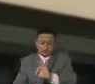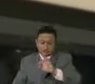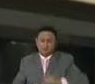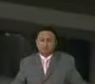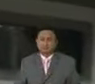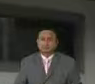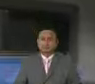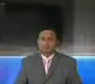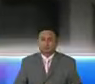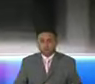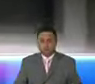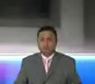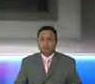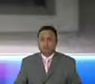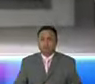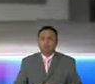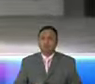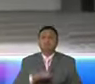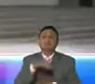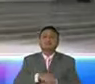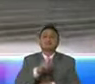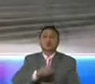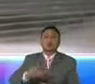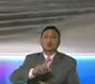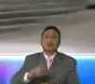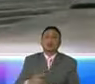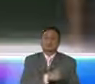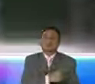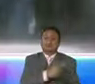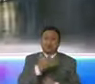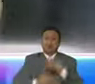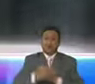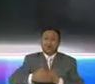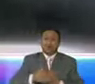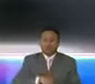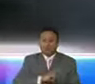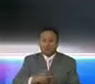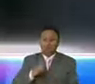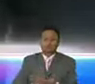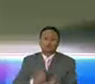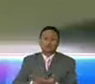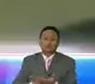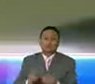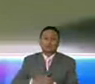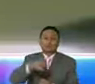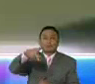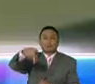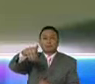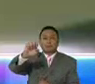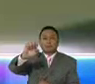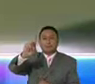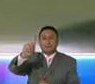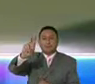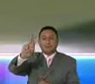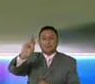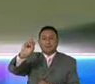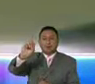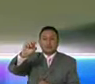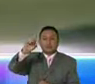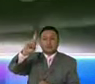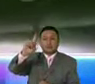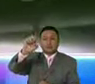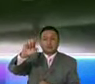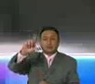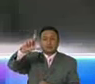En la Corte Nacional de Justicia, la tarde de este lunes, se realizó la audiencia de formulación de cargos contra Pedro Delgado por el supuesto delito de